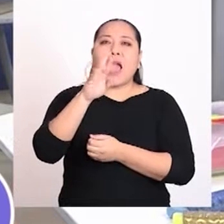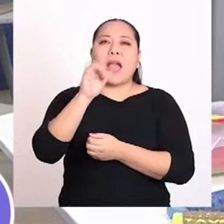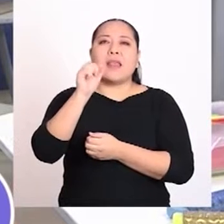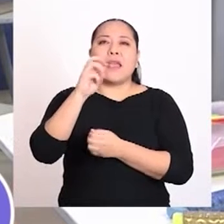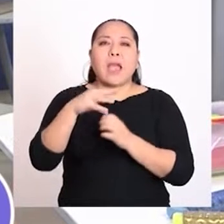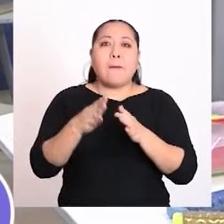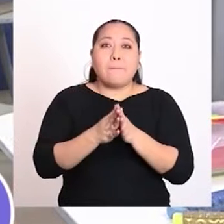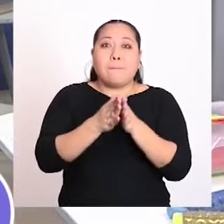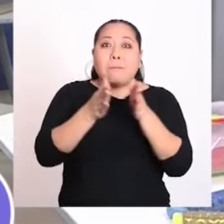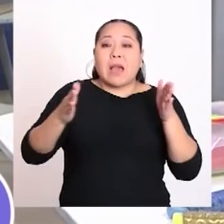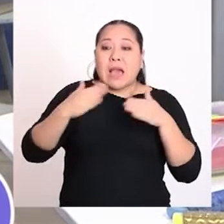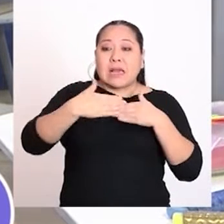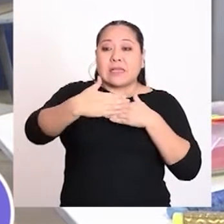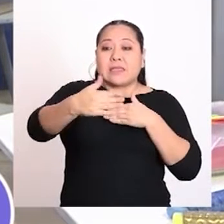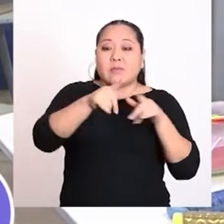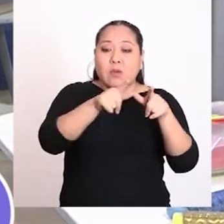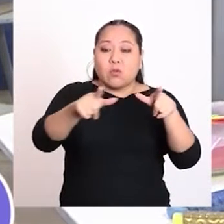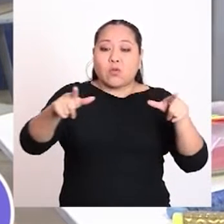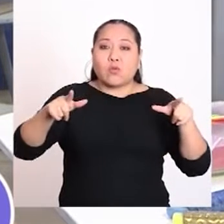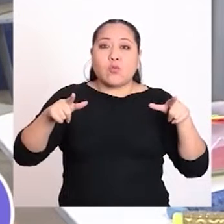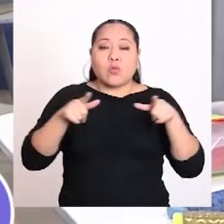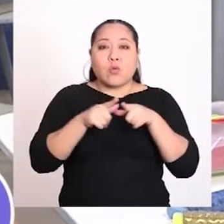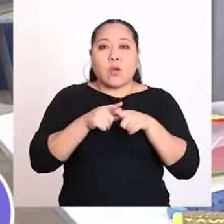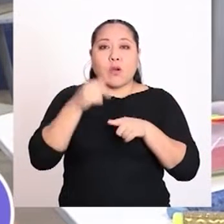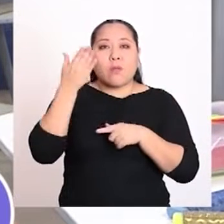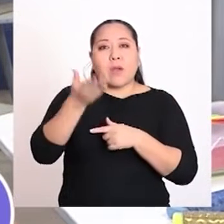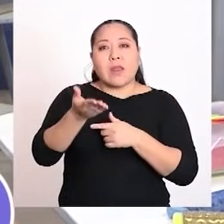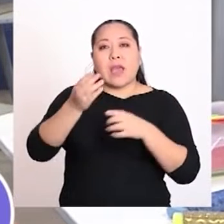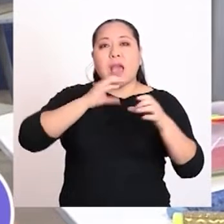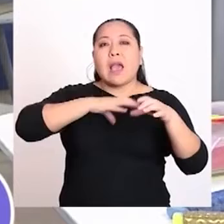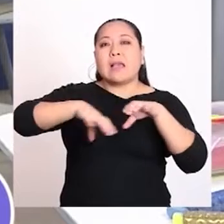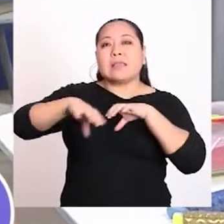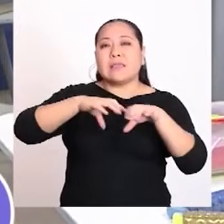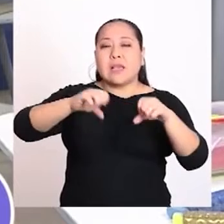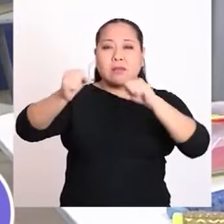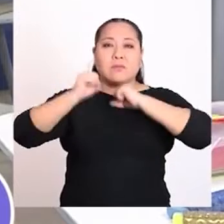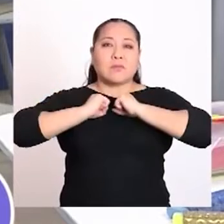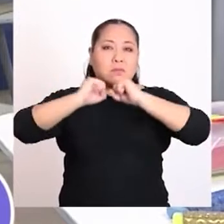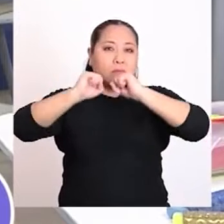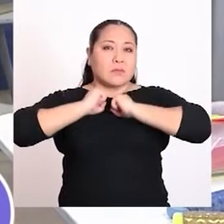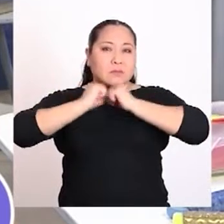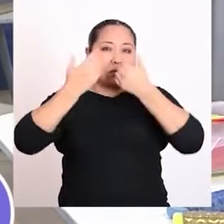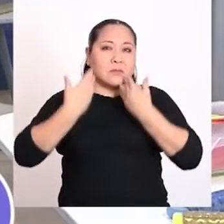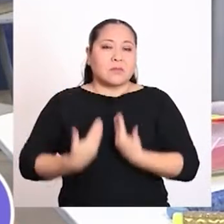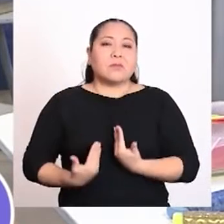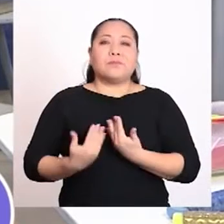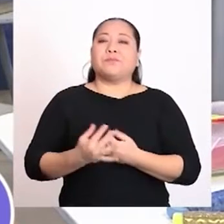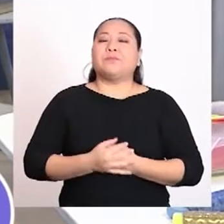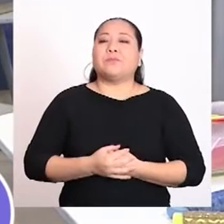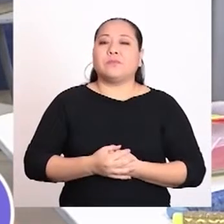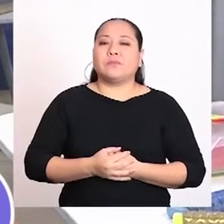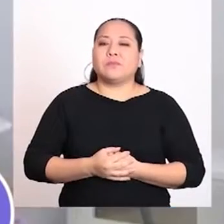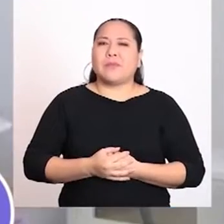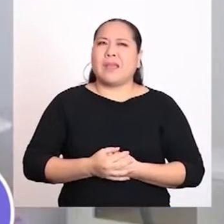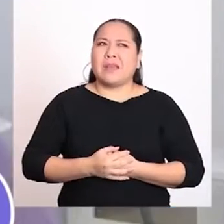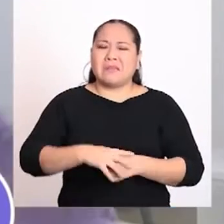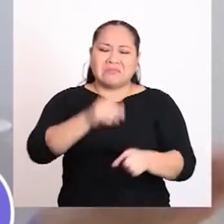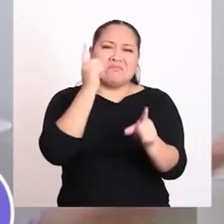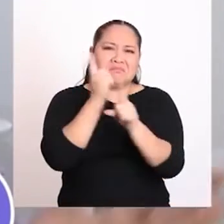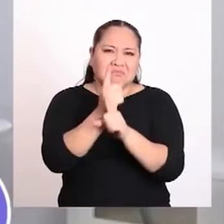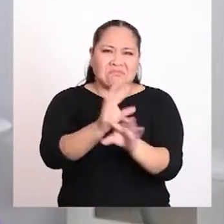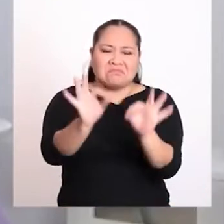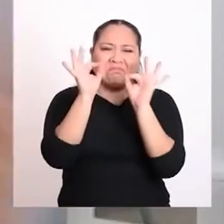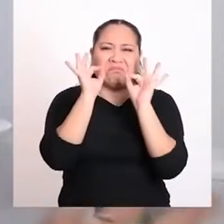área máxima de una superficie para realizar actividades físicas?